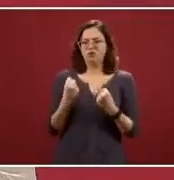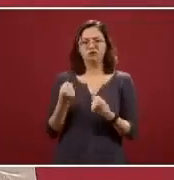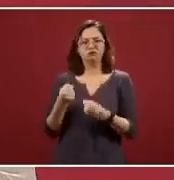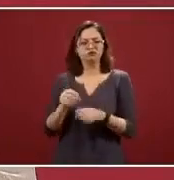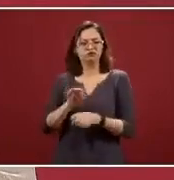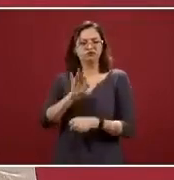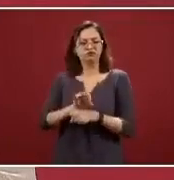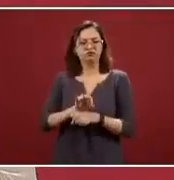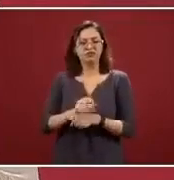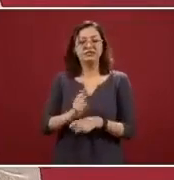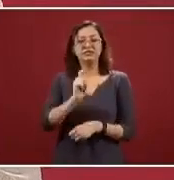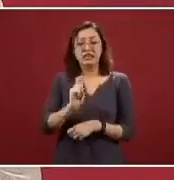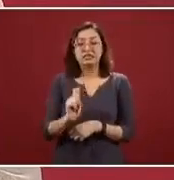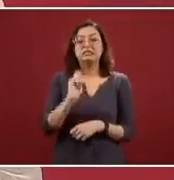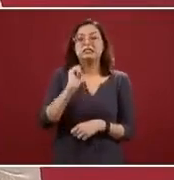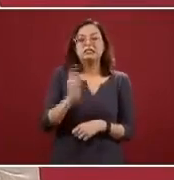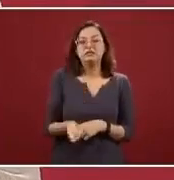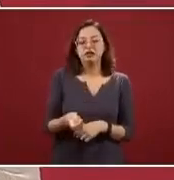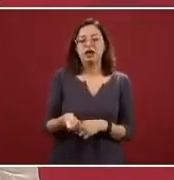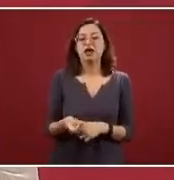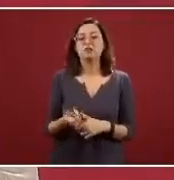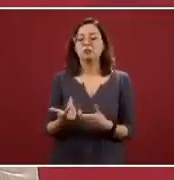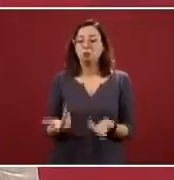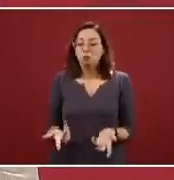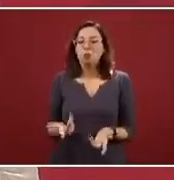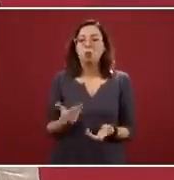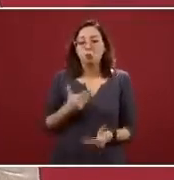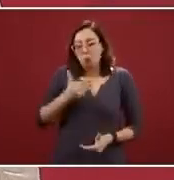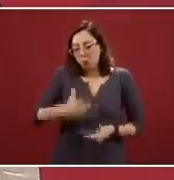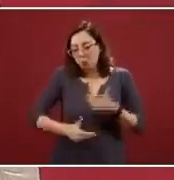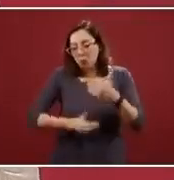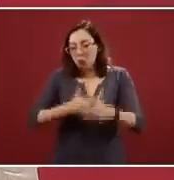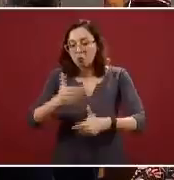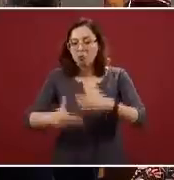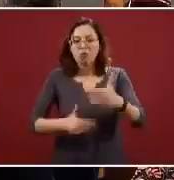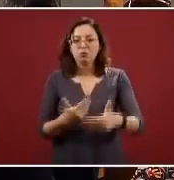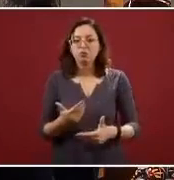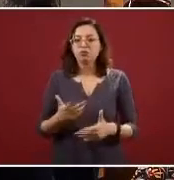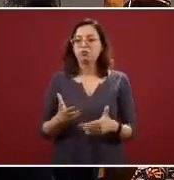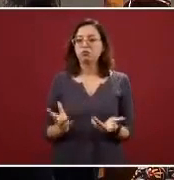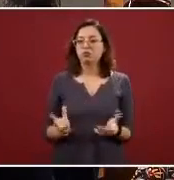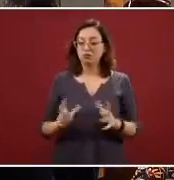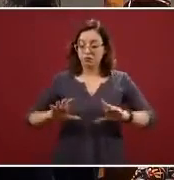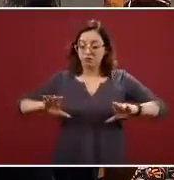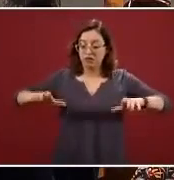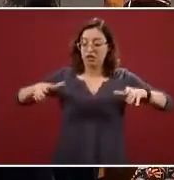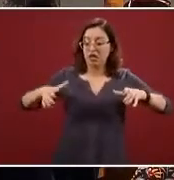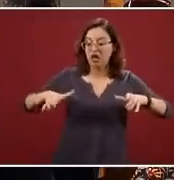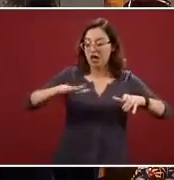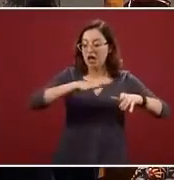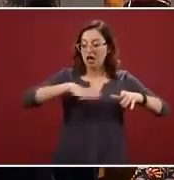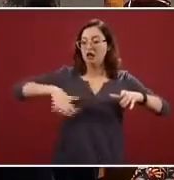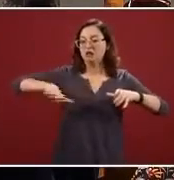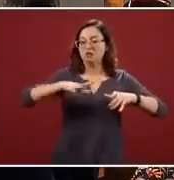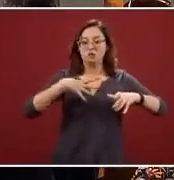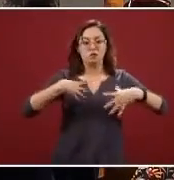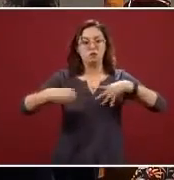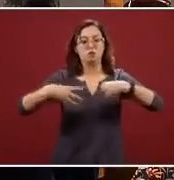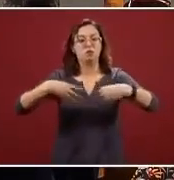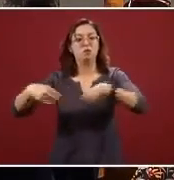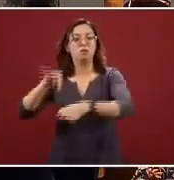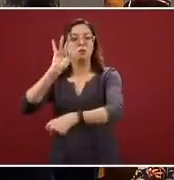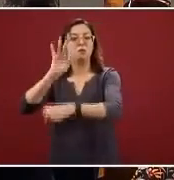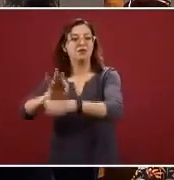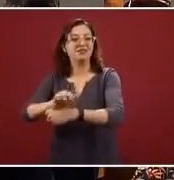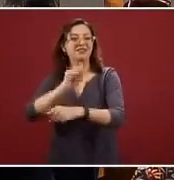de portadores estaríamos hablando de poder generar cada vez más inmunidad de rebaño que proteja a otras personas. Pero